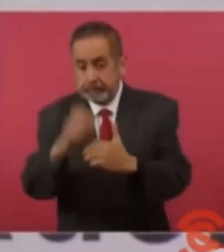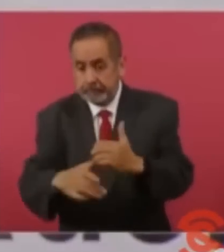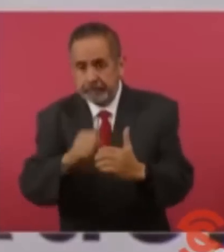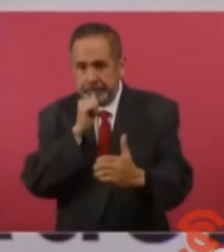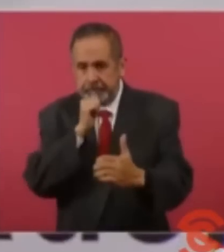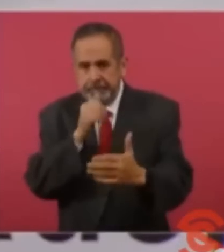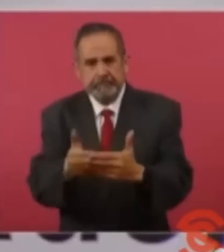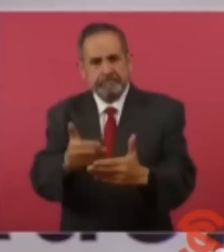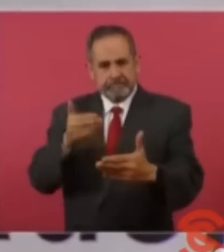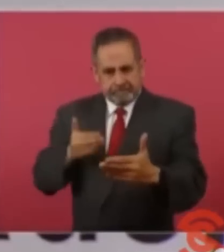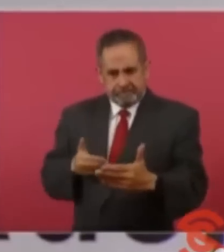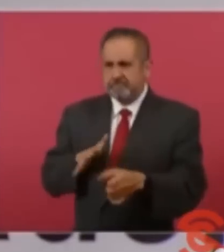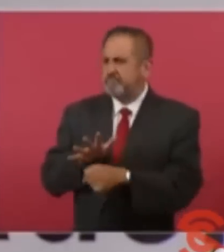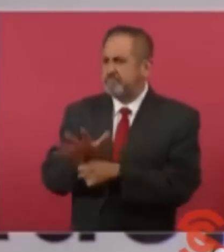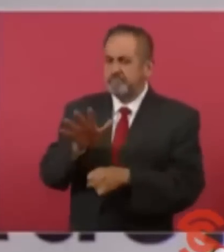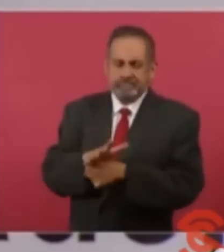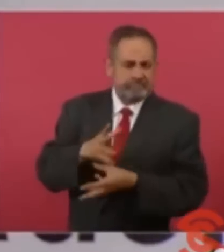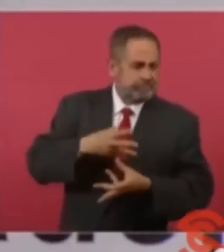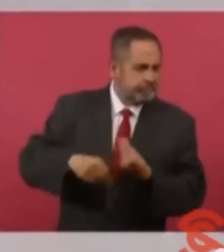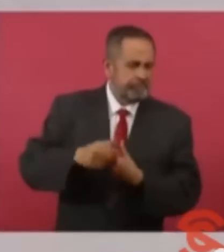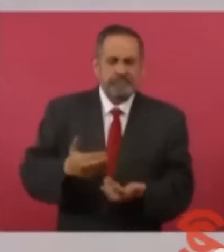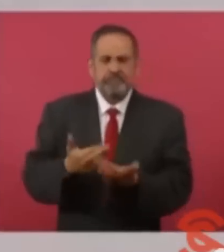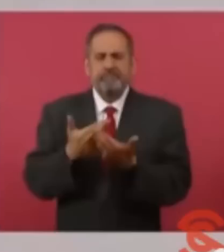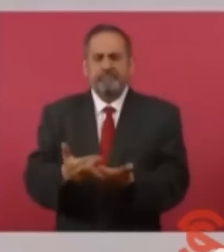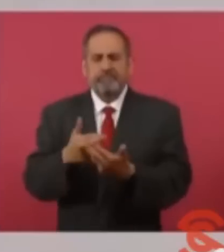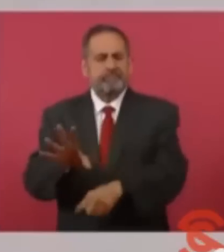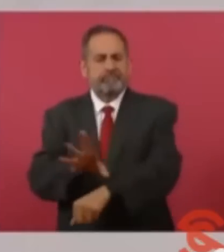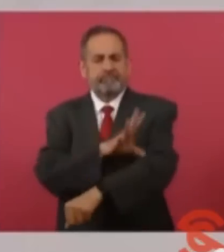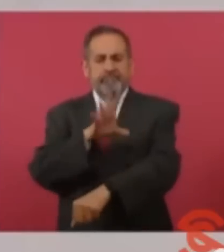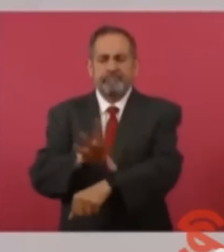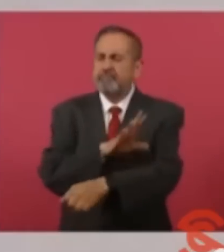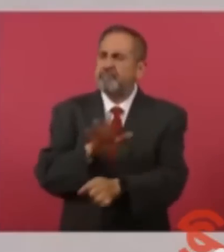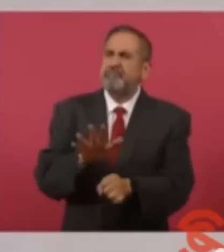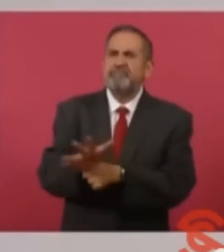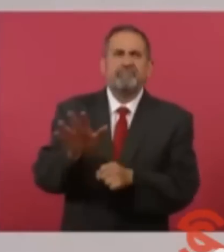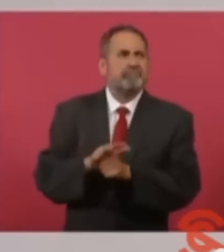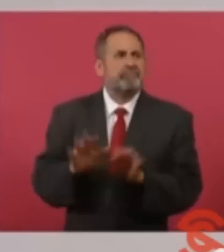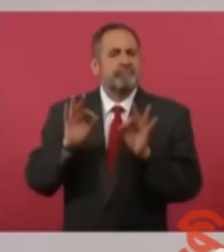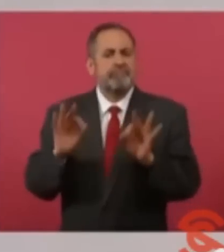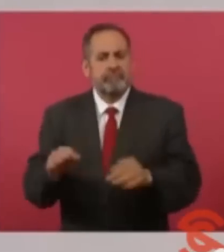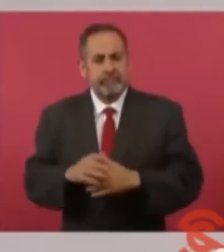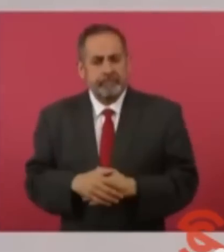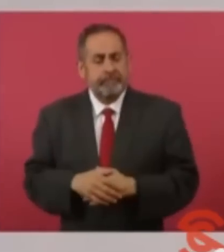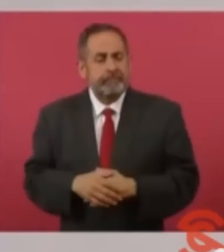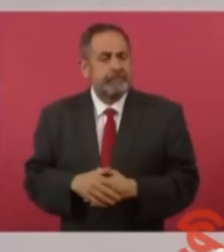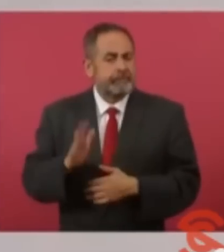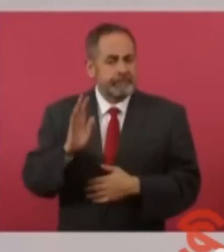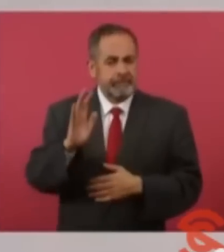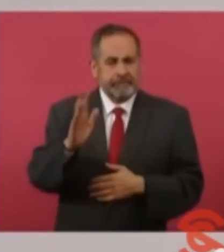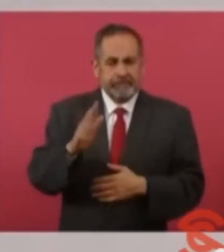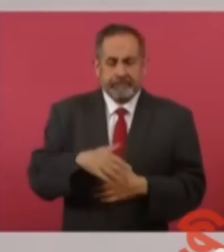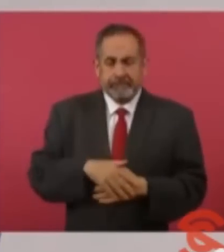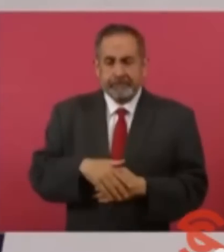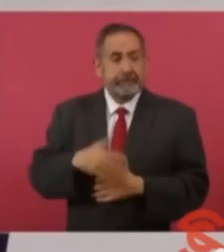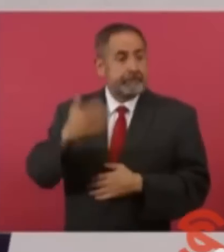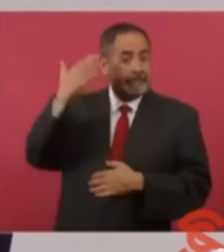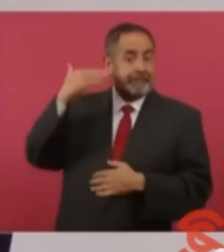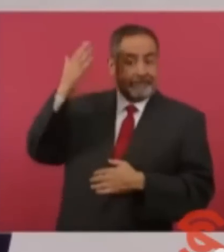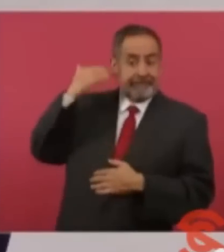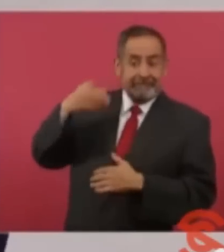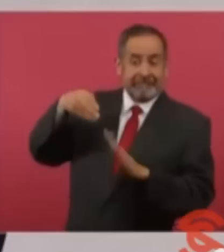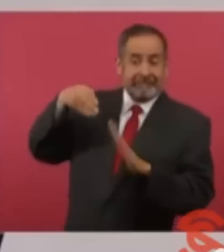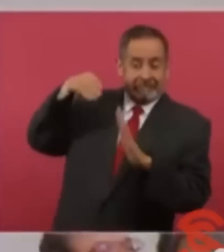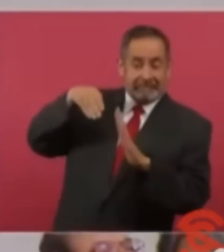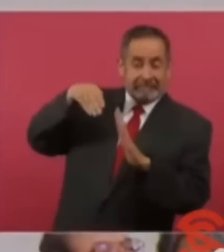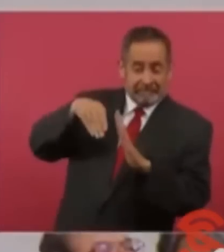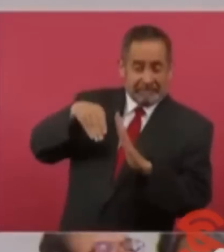a lograr la autosuficiencia energética. Ya paramos la caída de